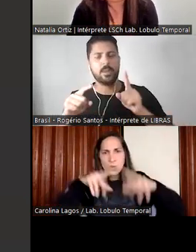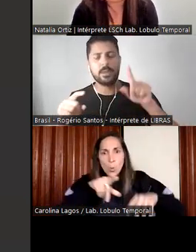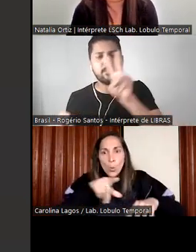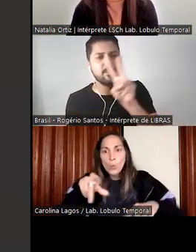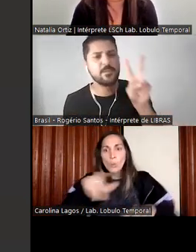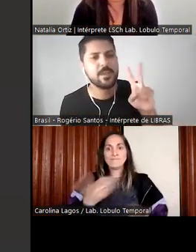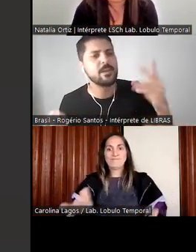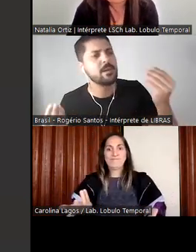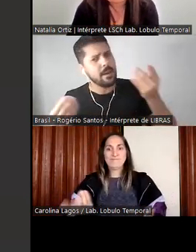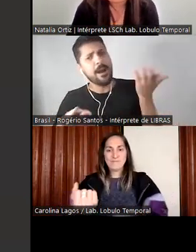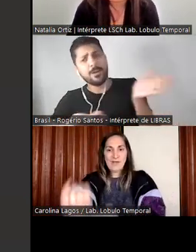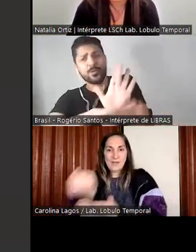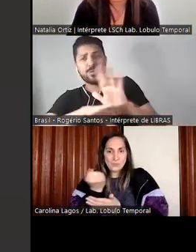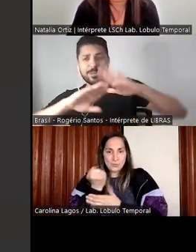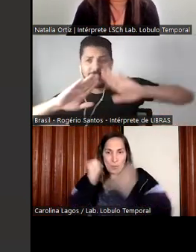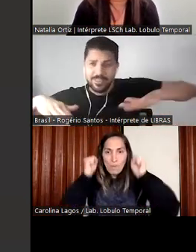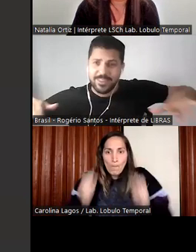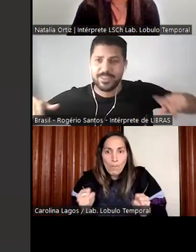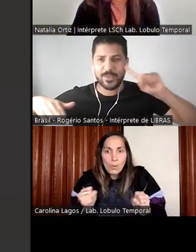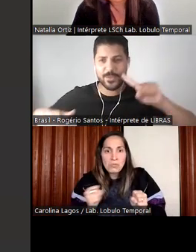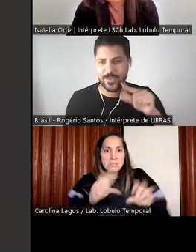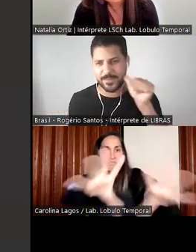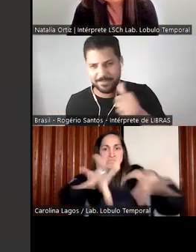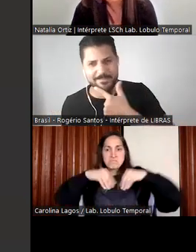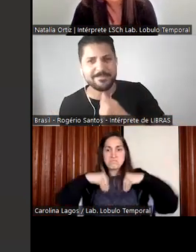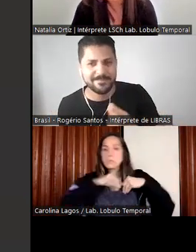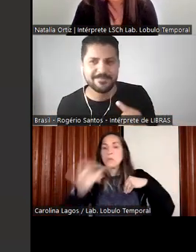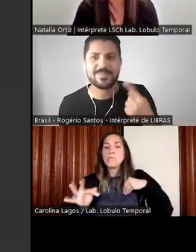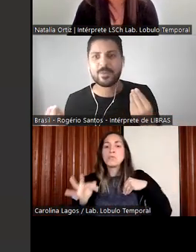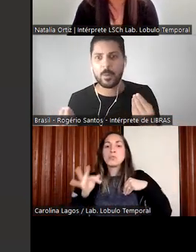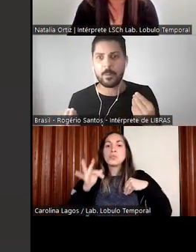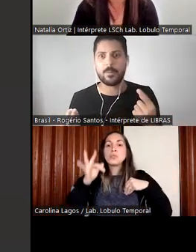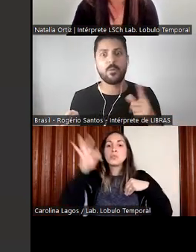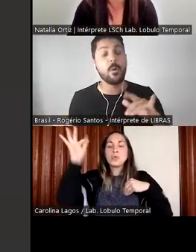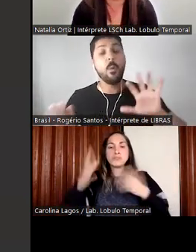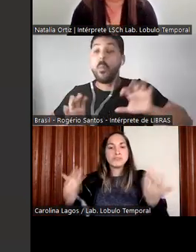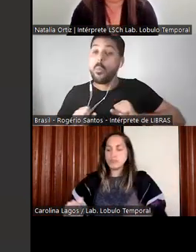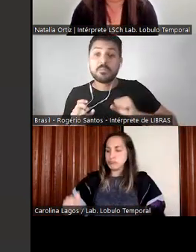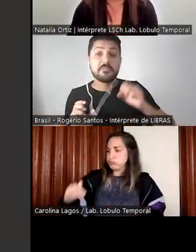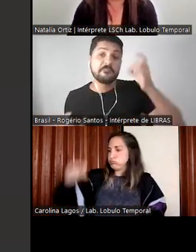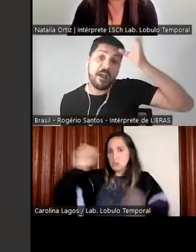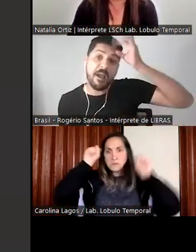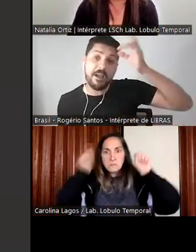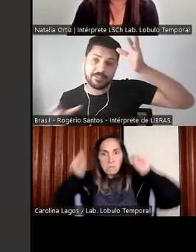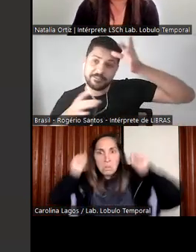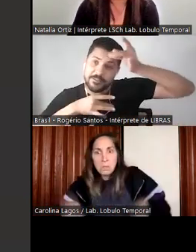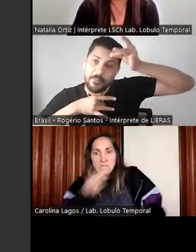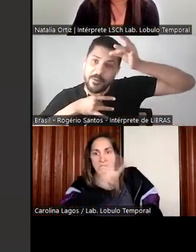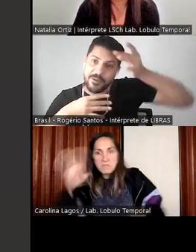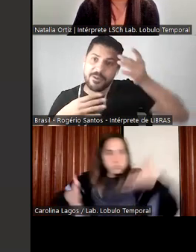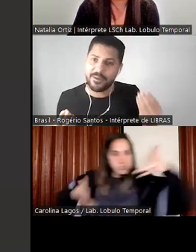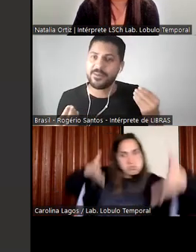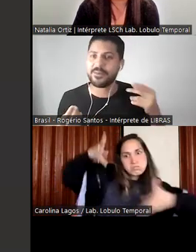niños y niñas sordas también, y uno se da cuenta fácilmente cómo ellos pueden incorporarlo. Y